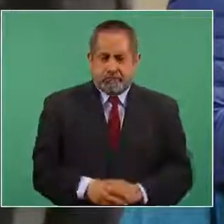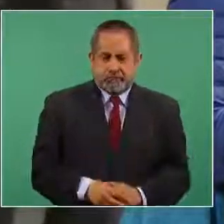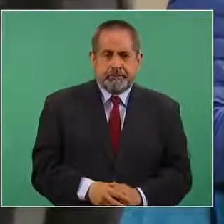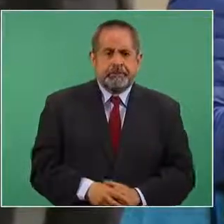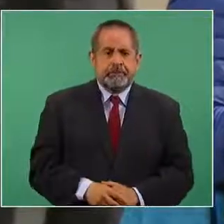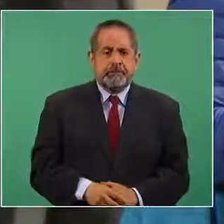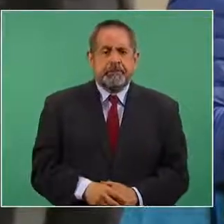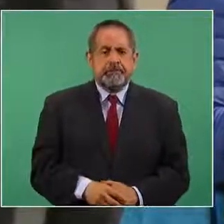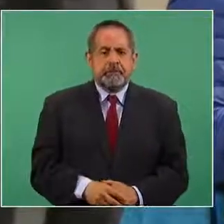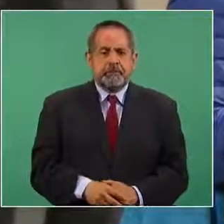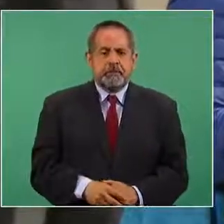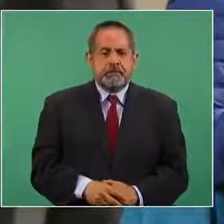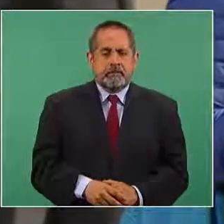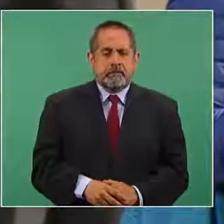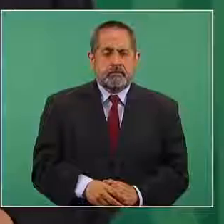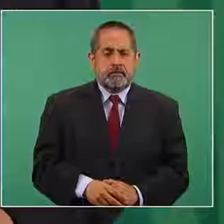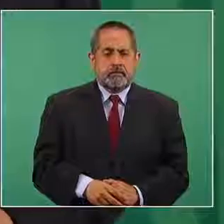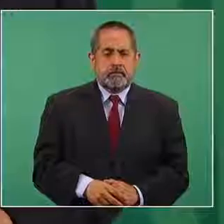Cuando